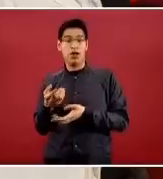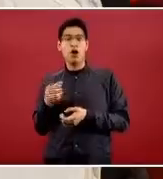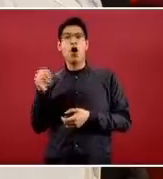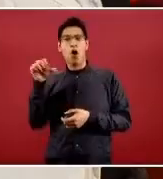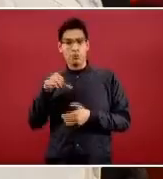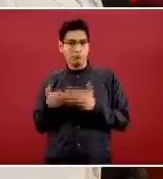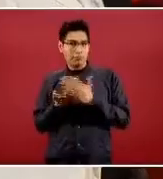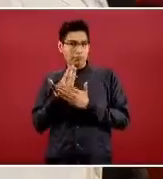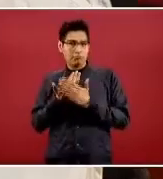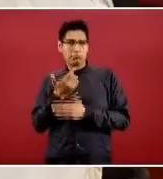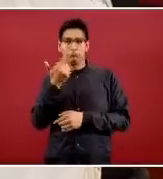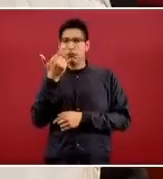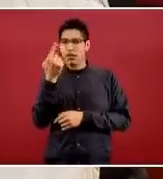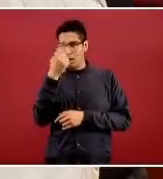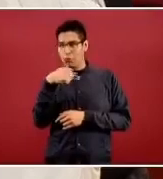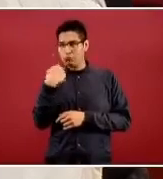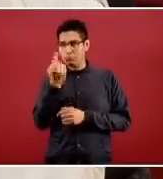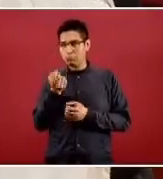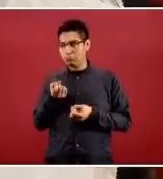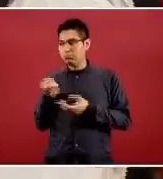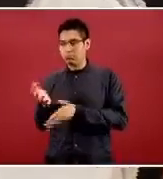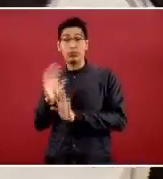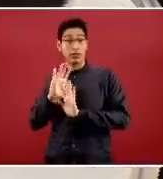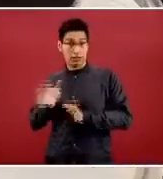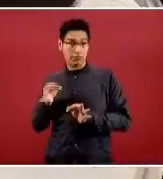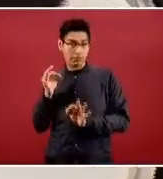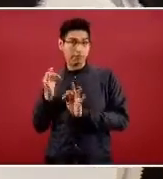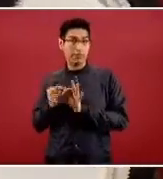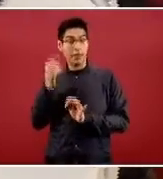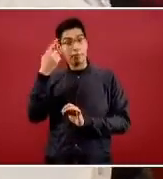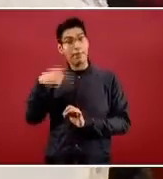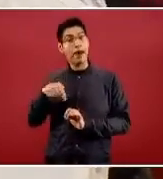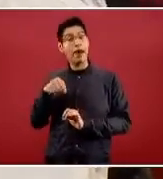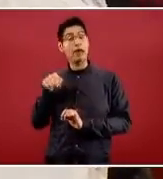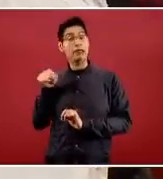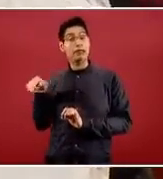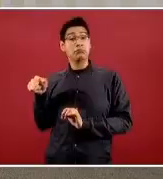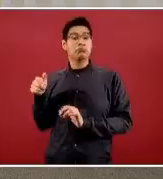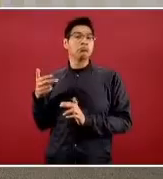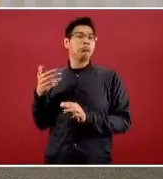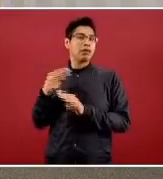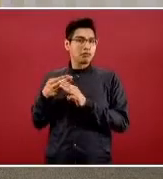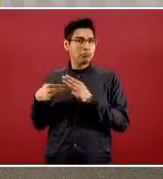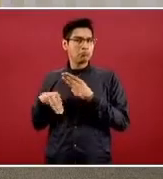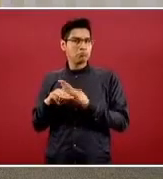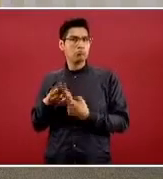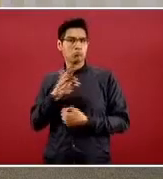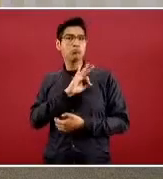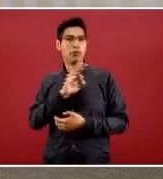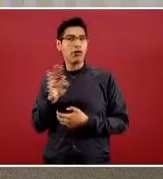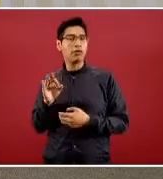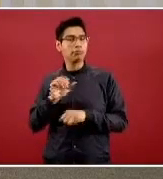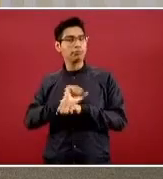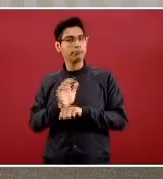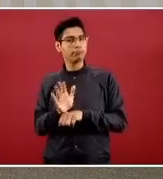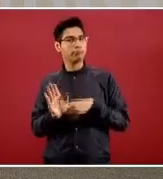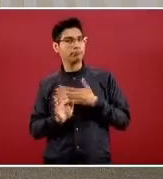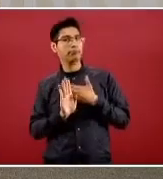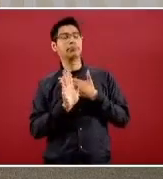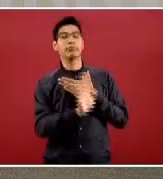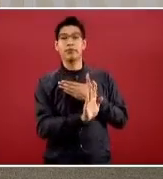ya estando los recursos fortaleciendo los materiales e insumos correspondientes para el COVID-19.